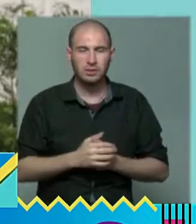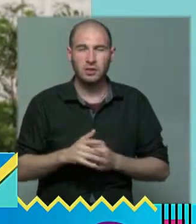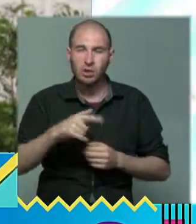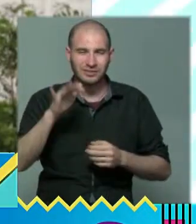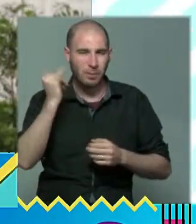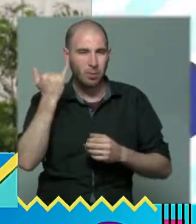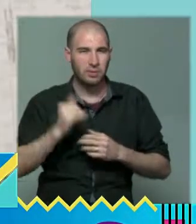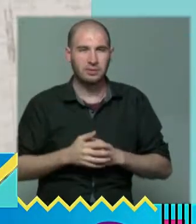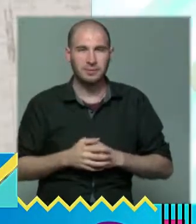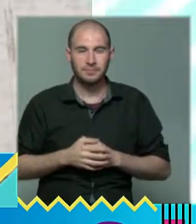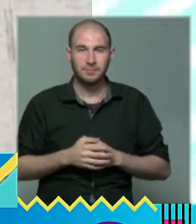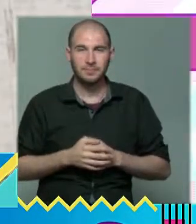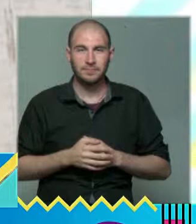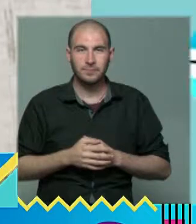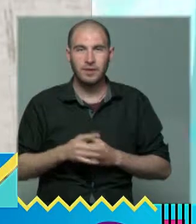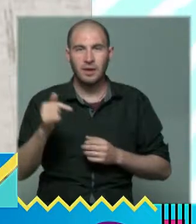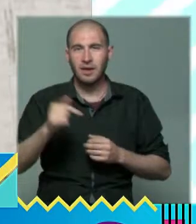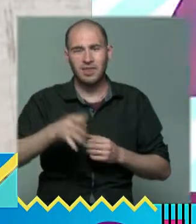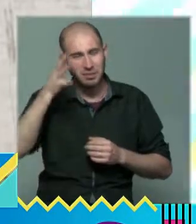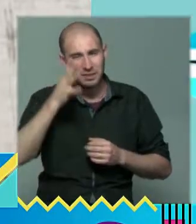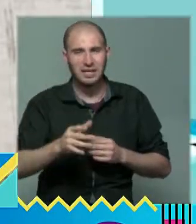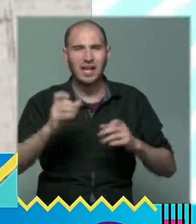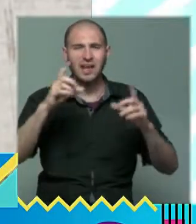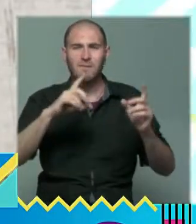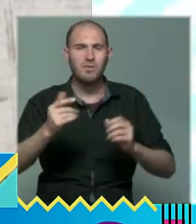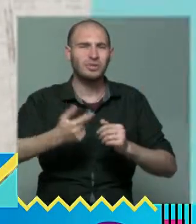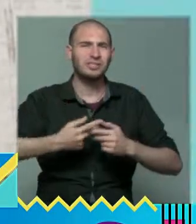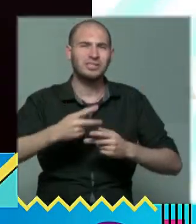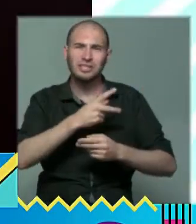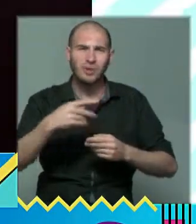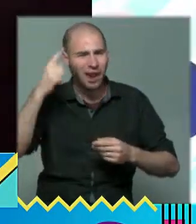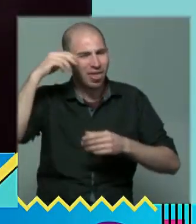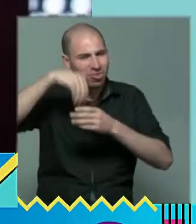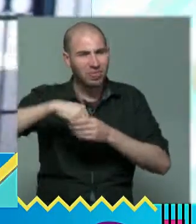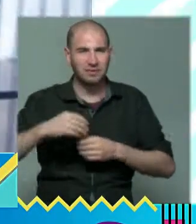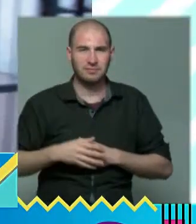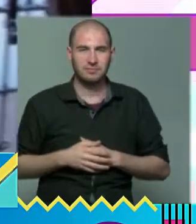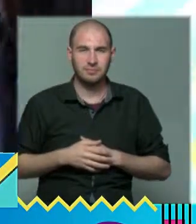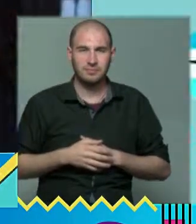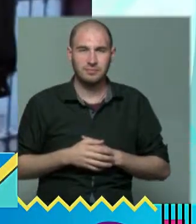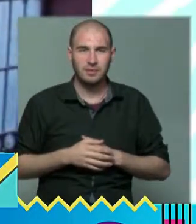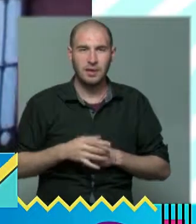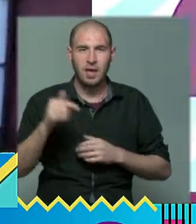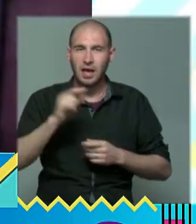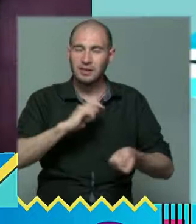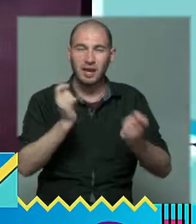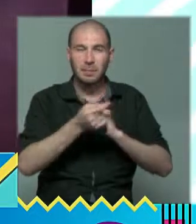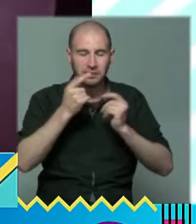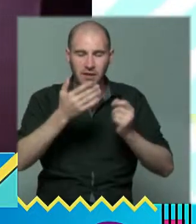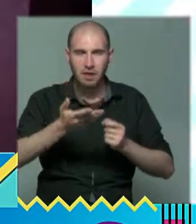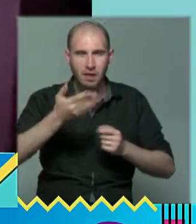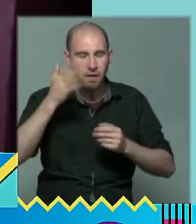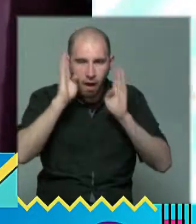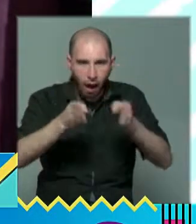tienen muchas o demasiadas imágenes sexuales que dan vuelta por su cabeza, que generalmente se transforman en casi